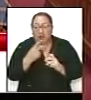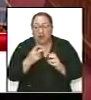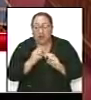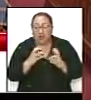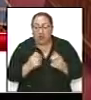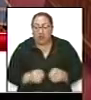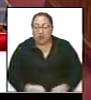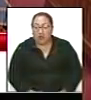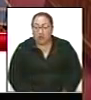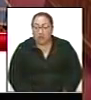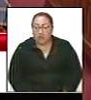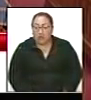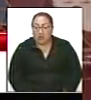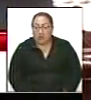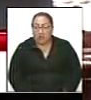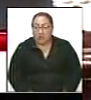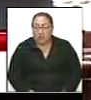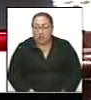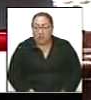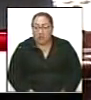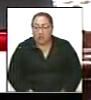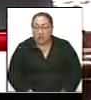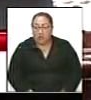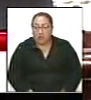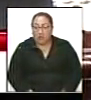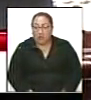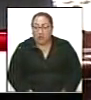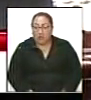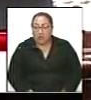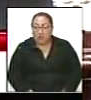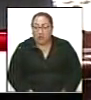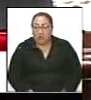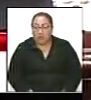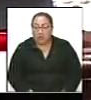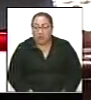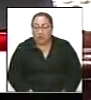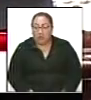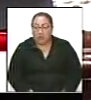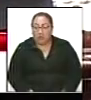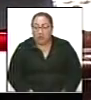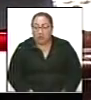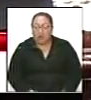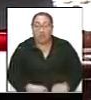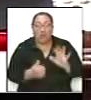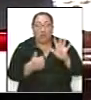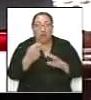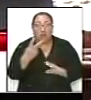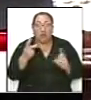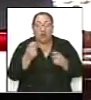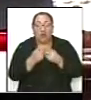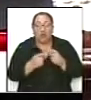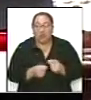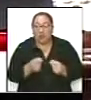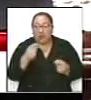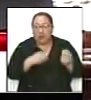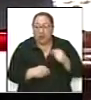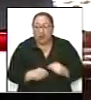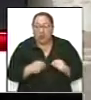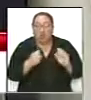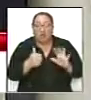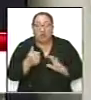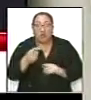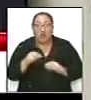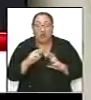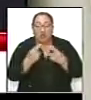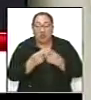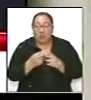de hoy, está señalando que se podría ampliar. Ya está el quórum, se completó, 62 señores congresistas presentes, el quórum para la